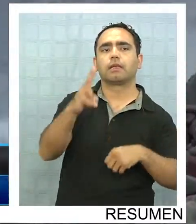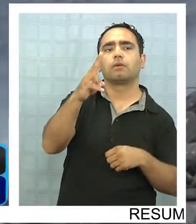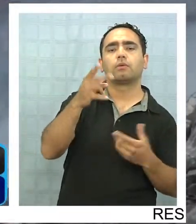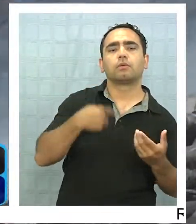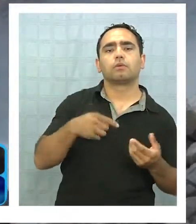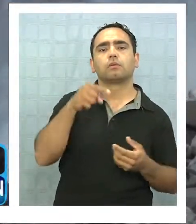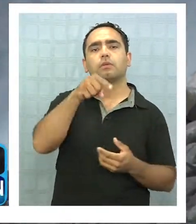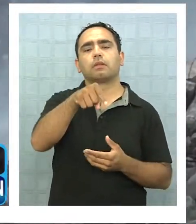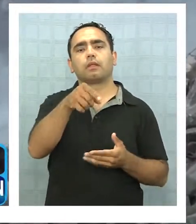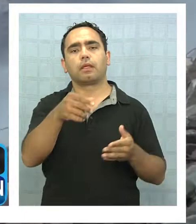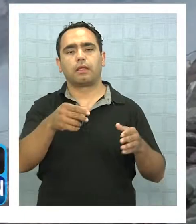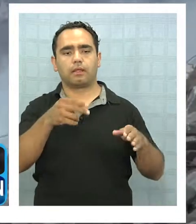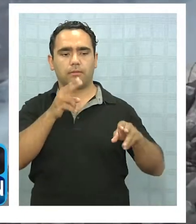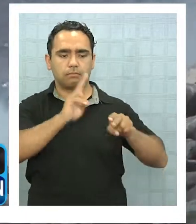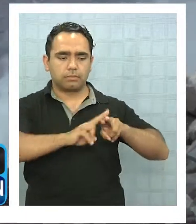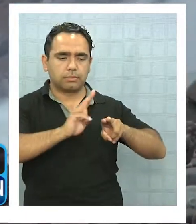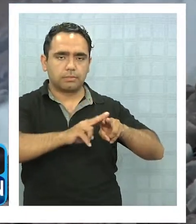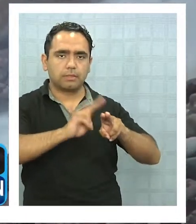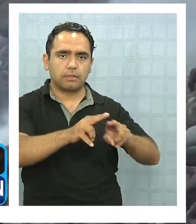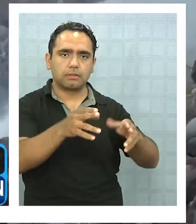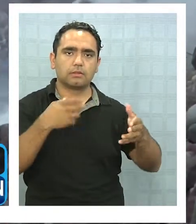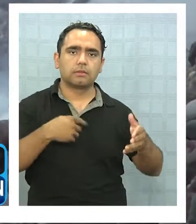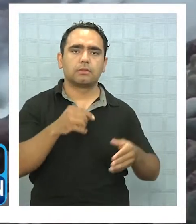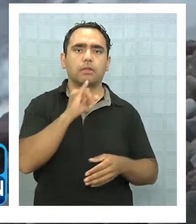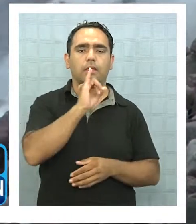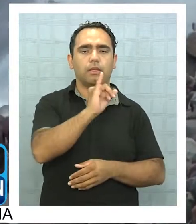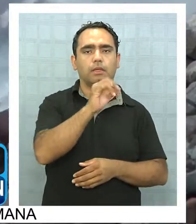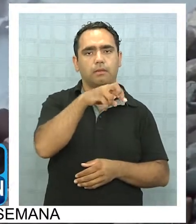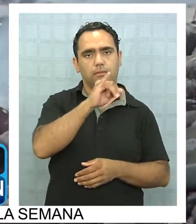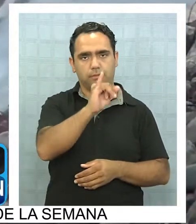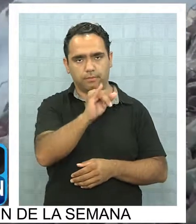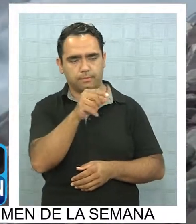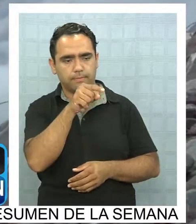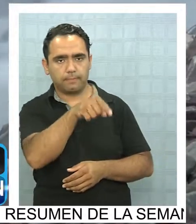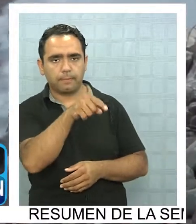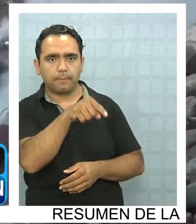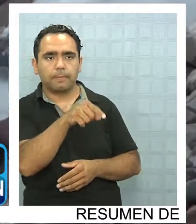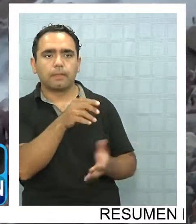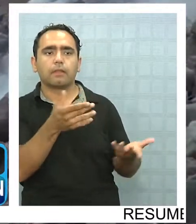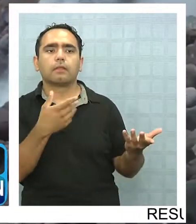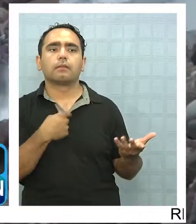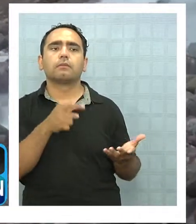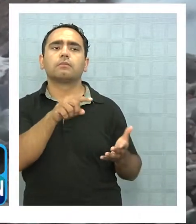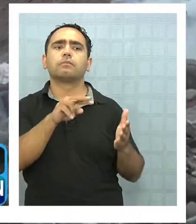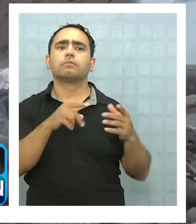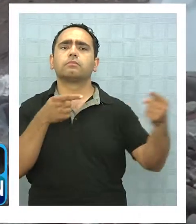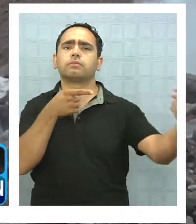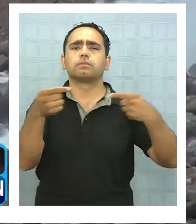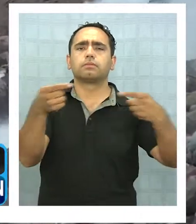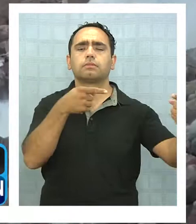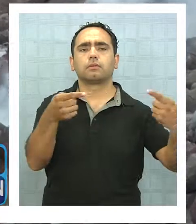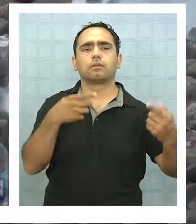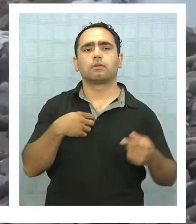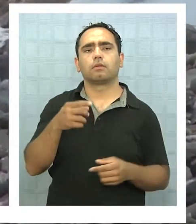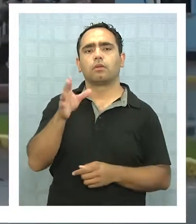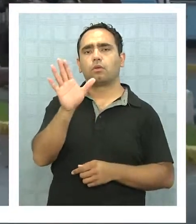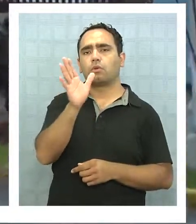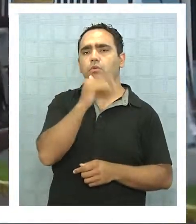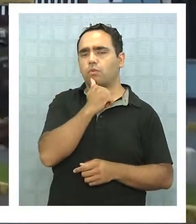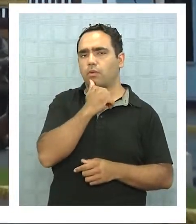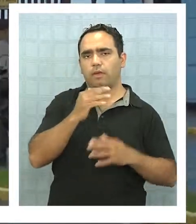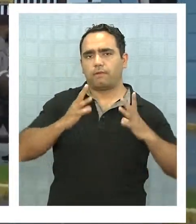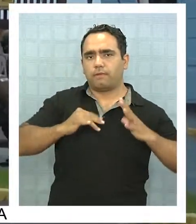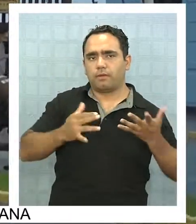del reconstruido molo de atraque afectado por el terremoto del 2014. Enfrentamientos que tienen su raíz en el descontento de los